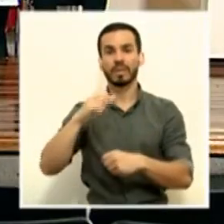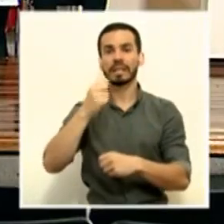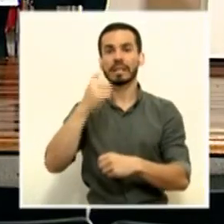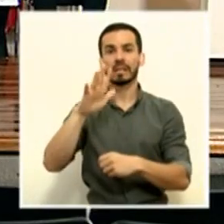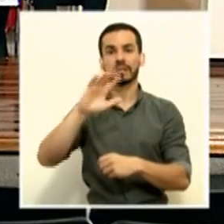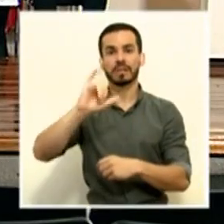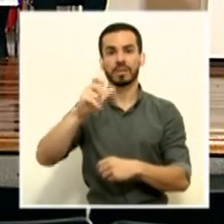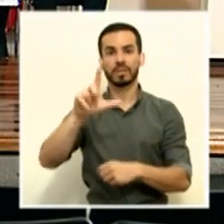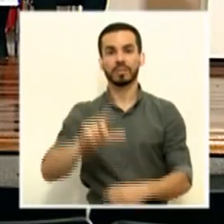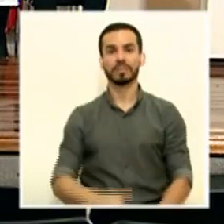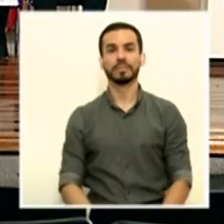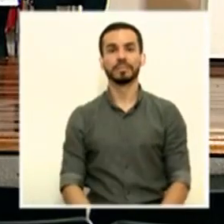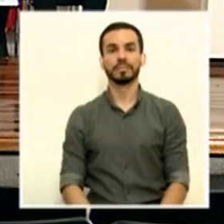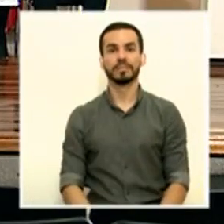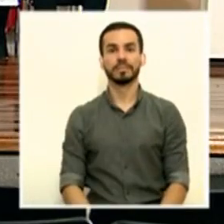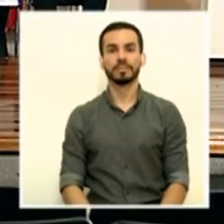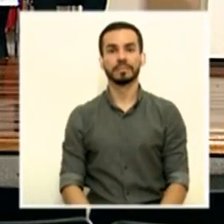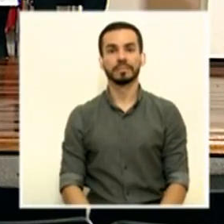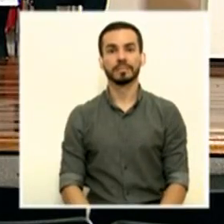julio.